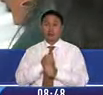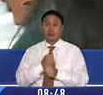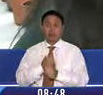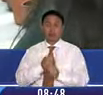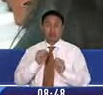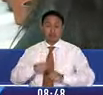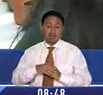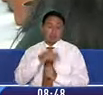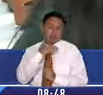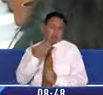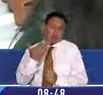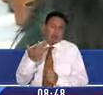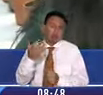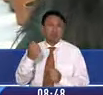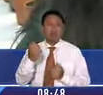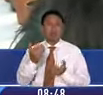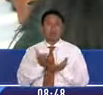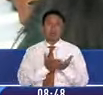dar